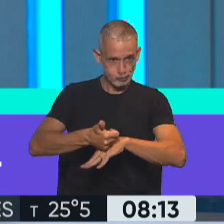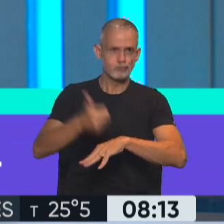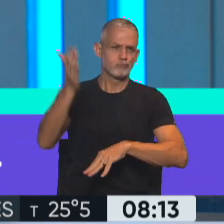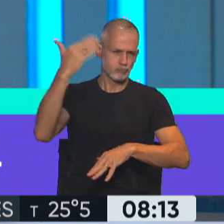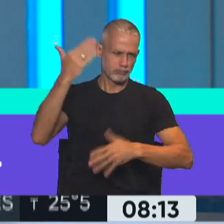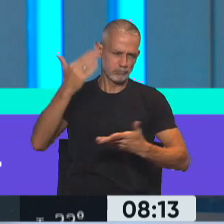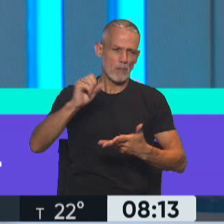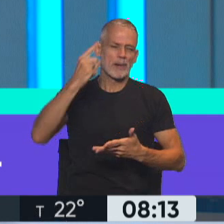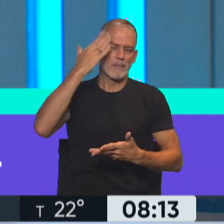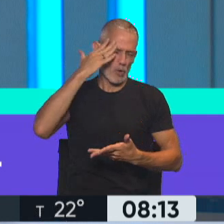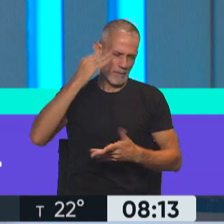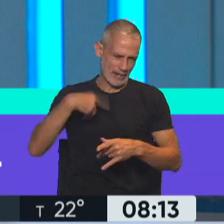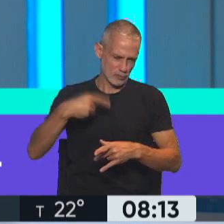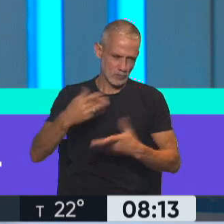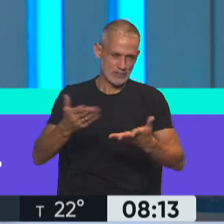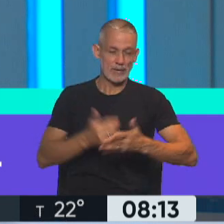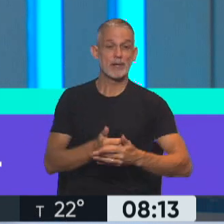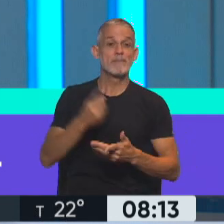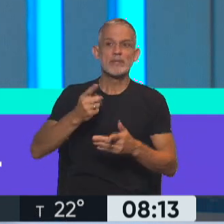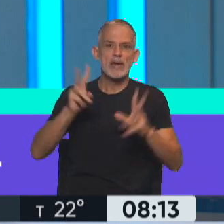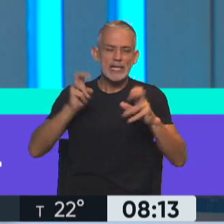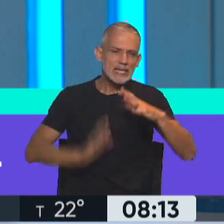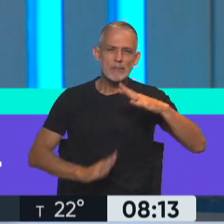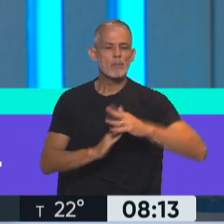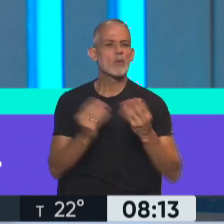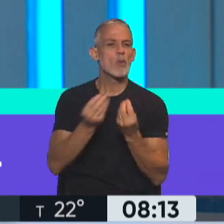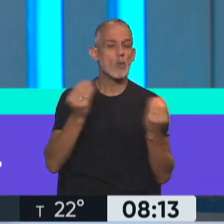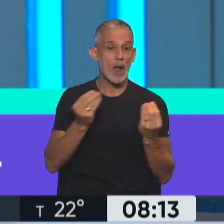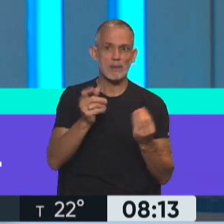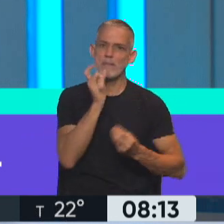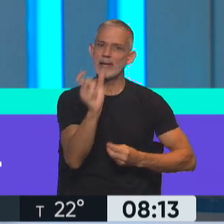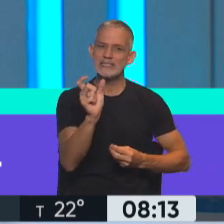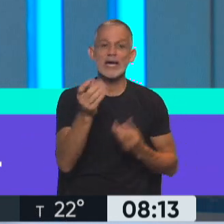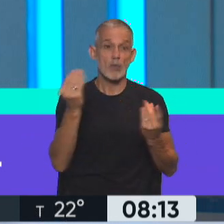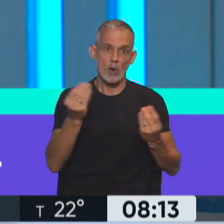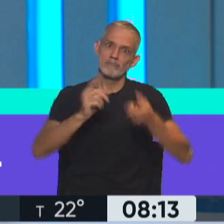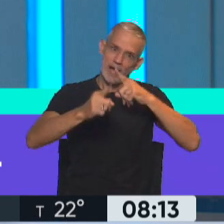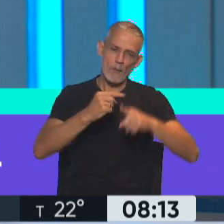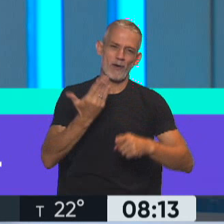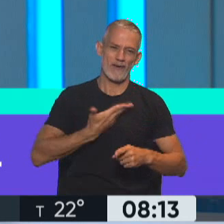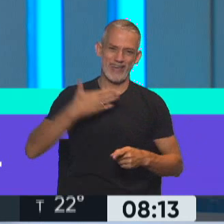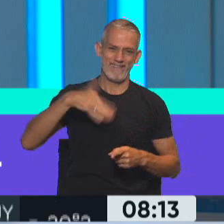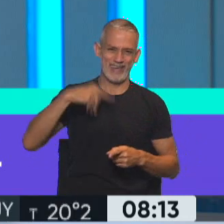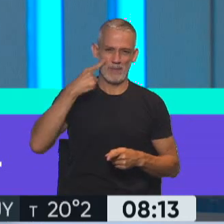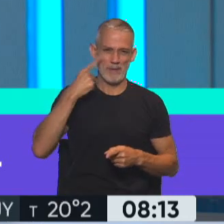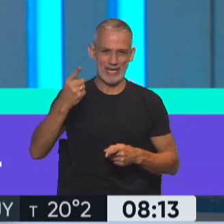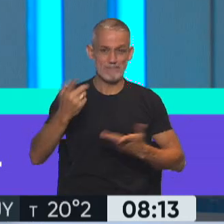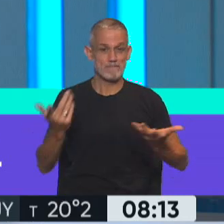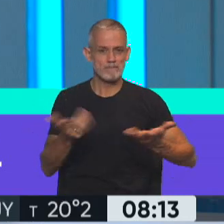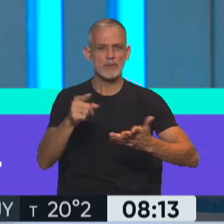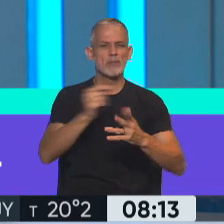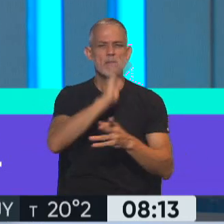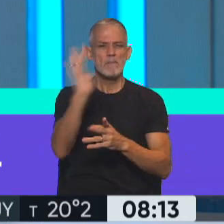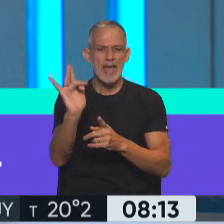obviamente va a hablar ante la Asamblea Legislativa. Eje central del mensaje del presidente va a ser el acuerdo con el Fondo Monetario Internacional. Y a partir